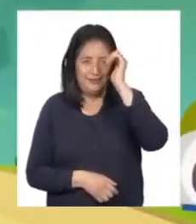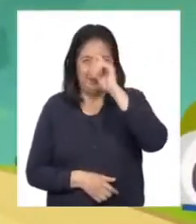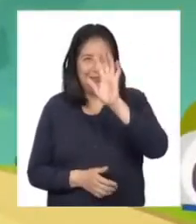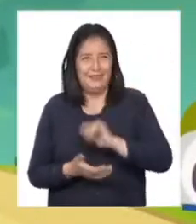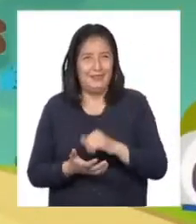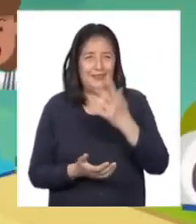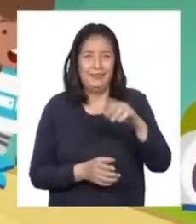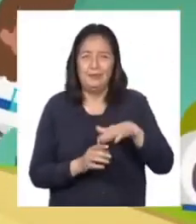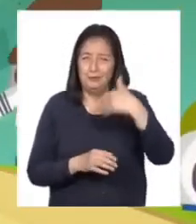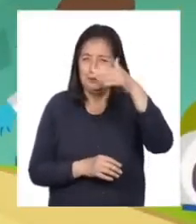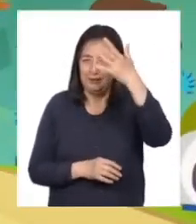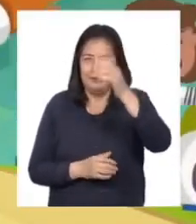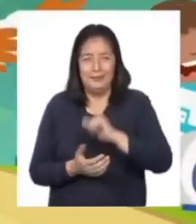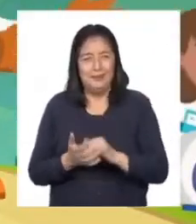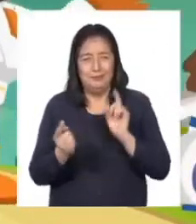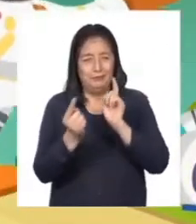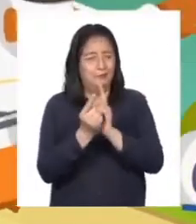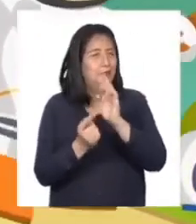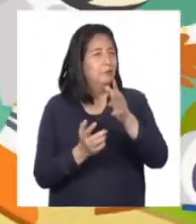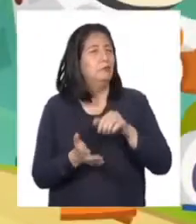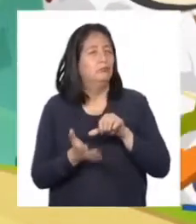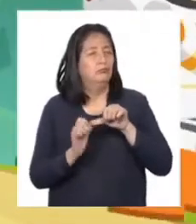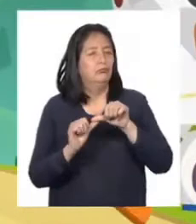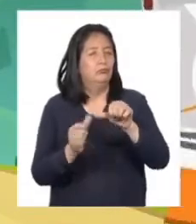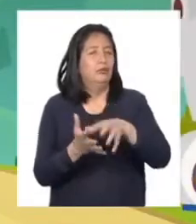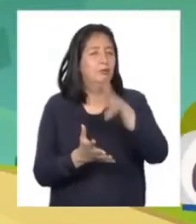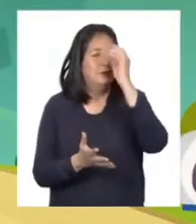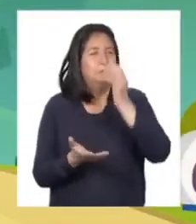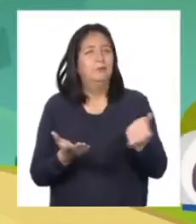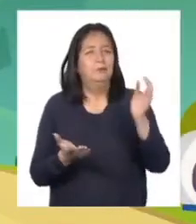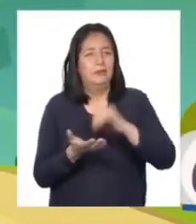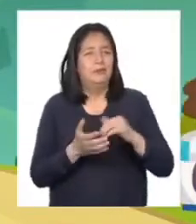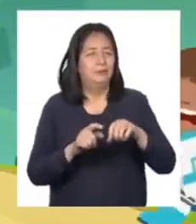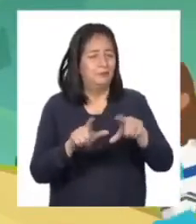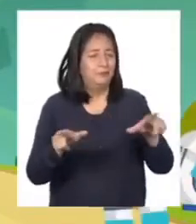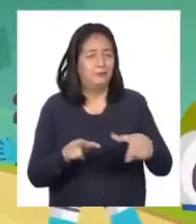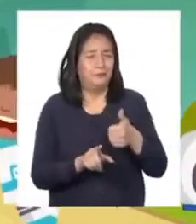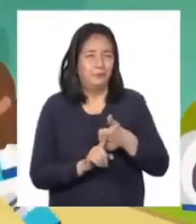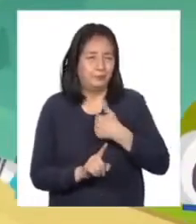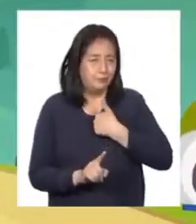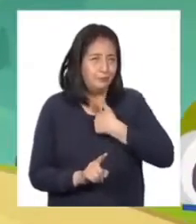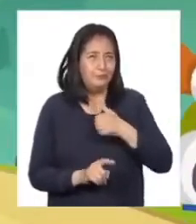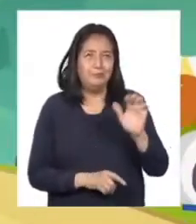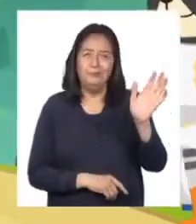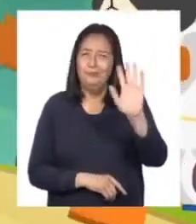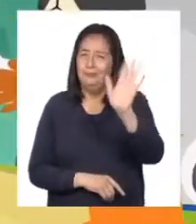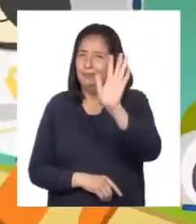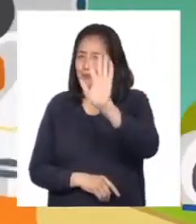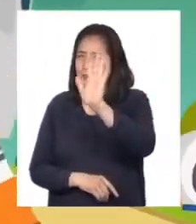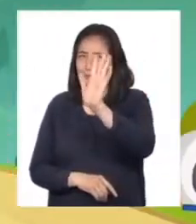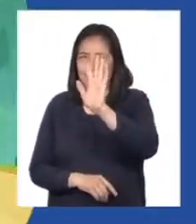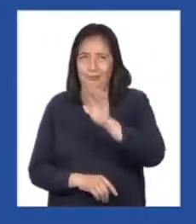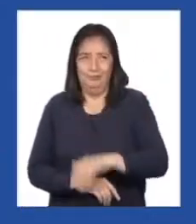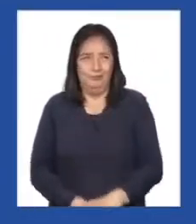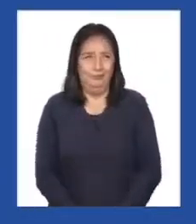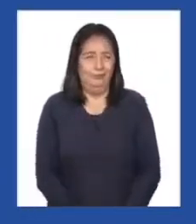chicos! En el próximo programa seguiremos aprendiendo más sobre nuestro espacio personal. ¡Adiós!